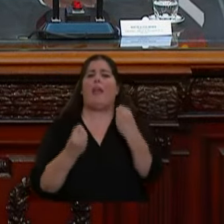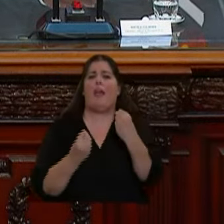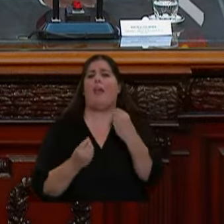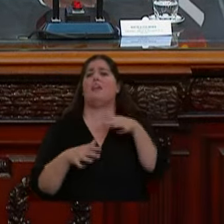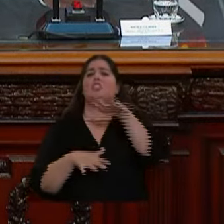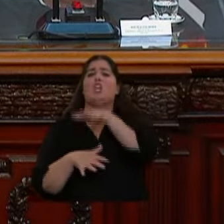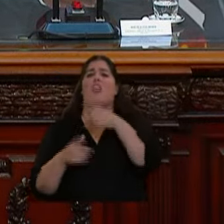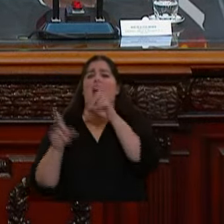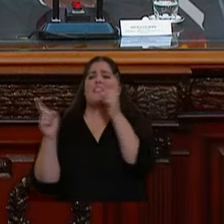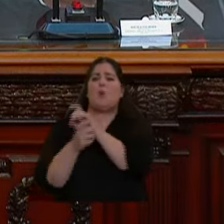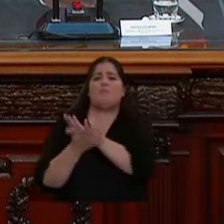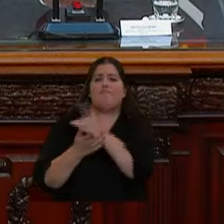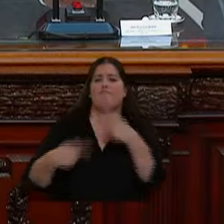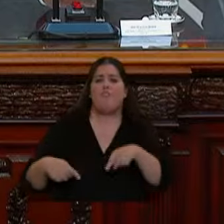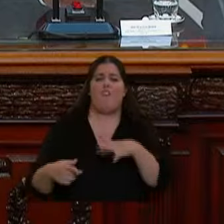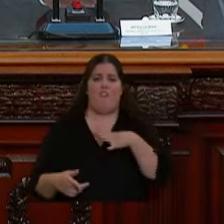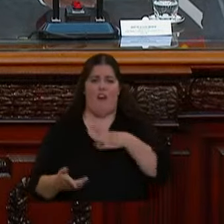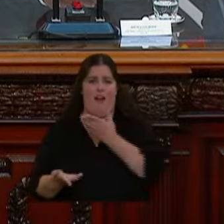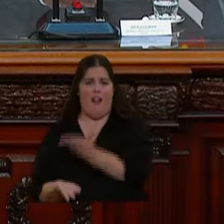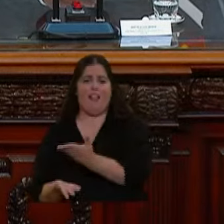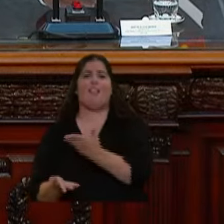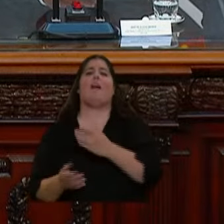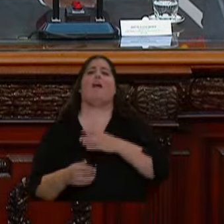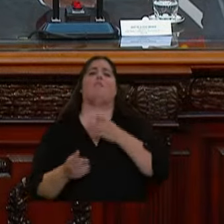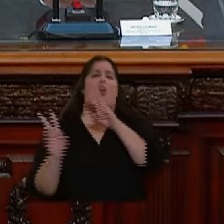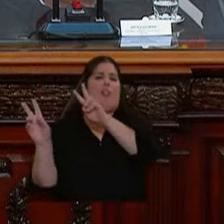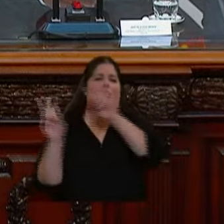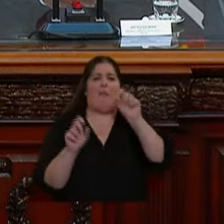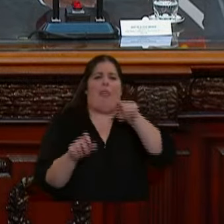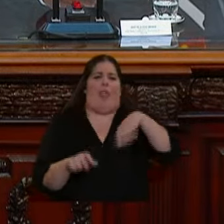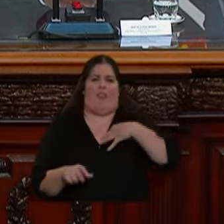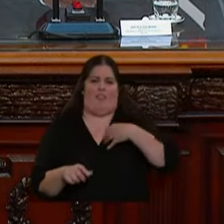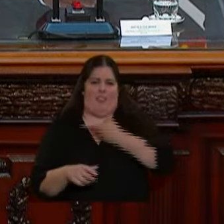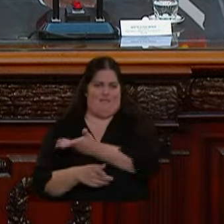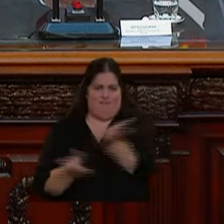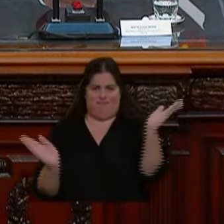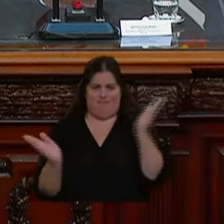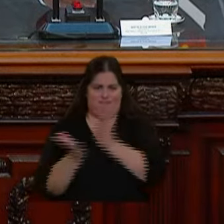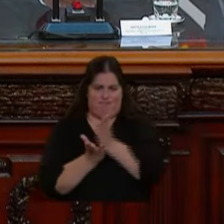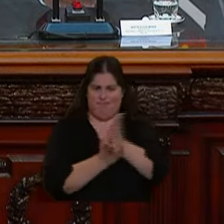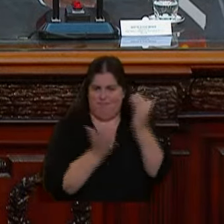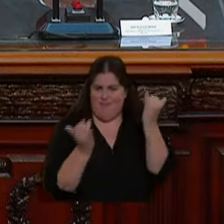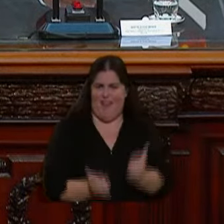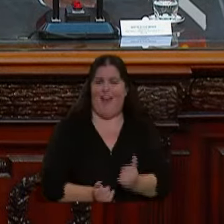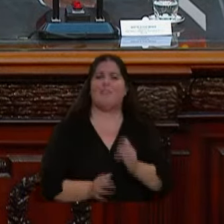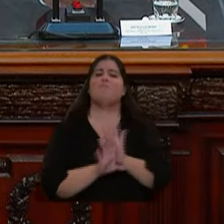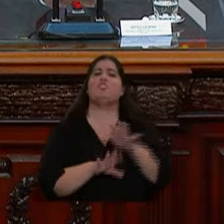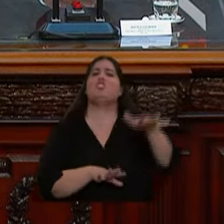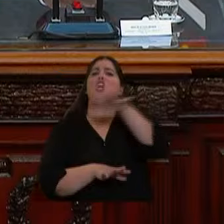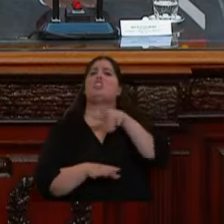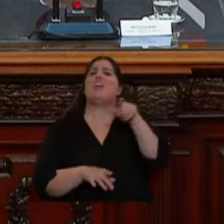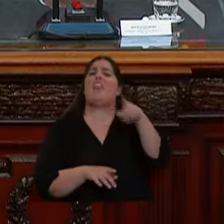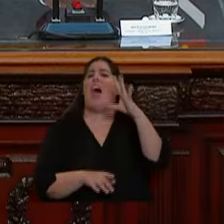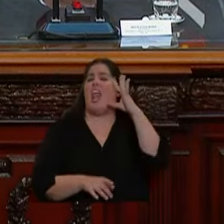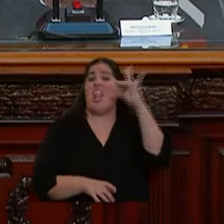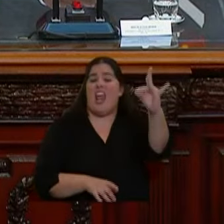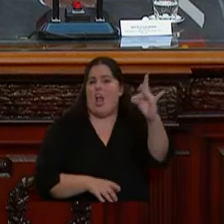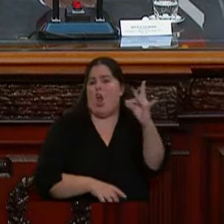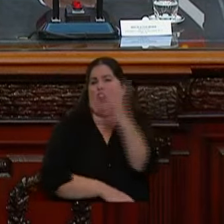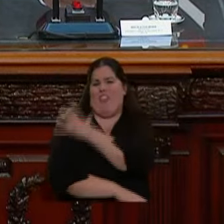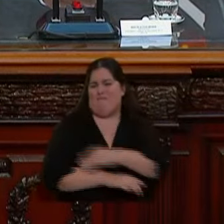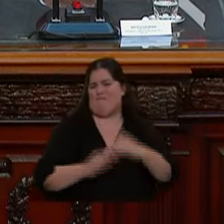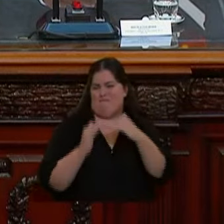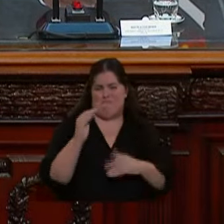y problemas profundos en todas las dimensiones de la vida argentina. Una sociedad con cifras récord de indigencia y que al